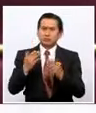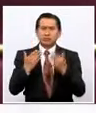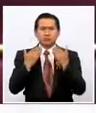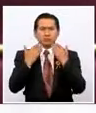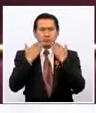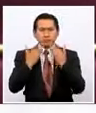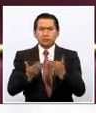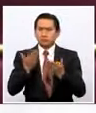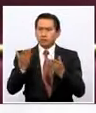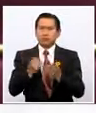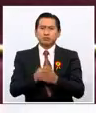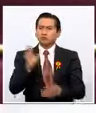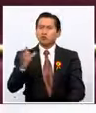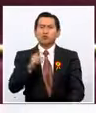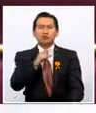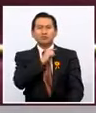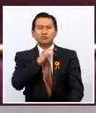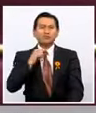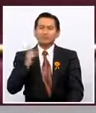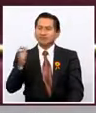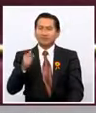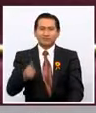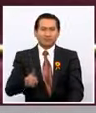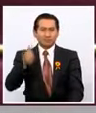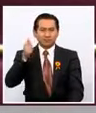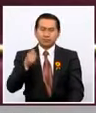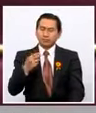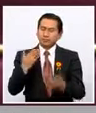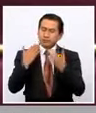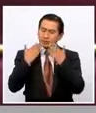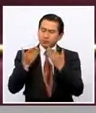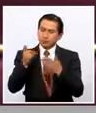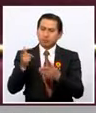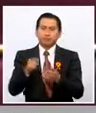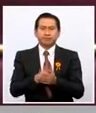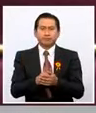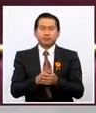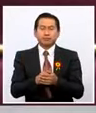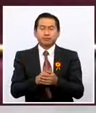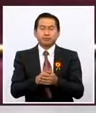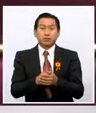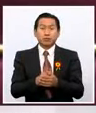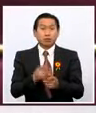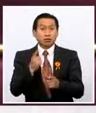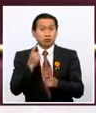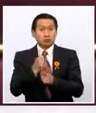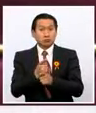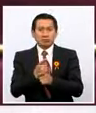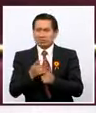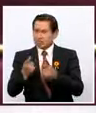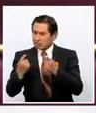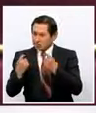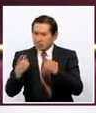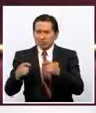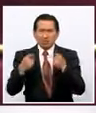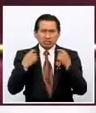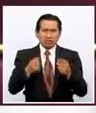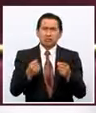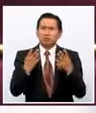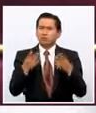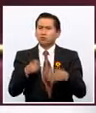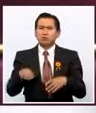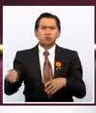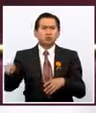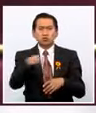a monseñor scarpellini lo cierto es que tras muchos esfuerzos de tanta gente